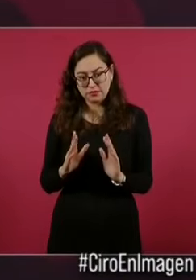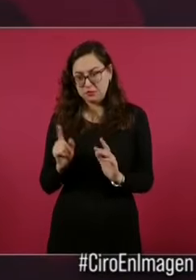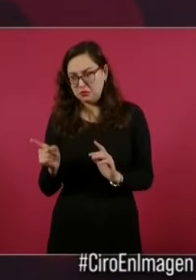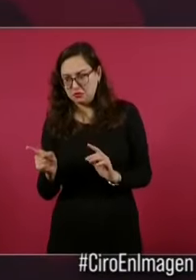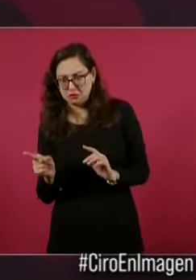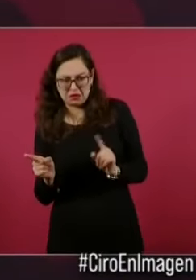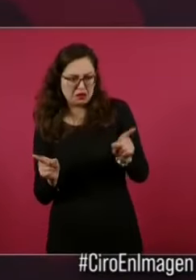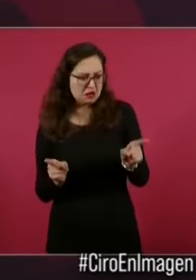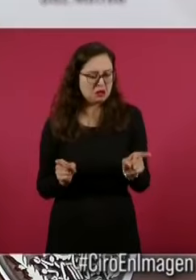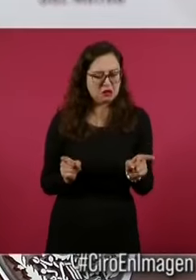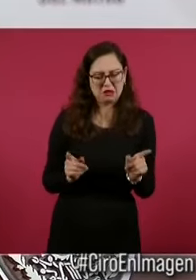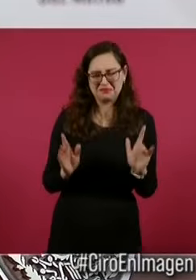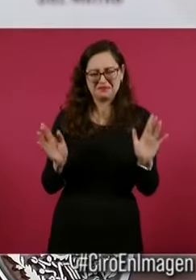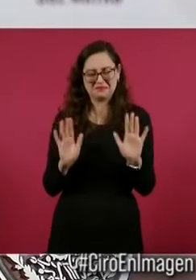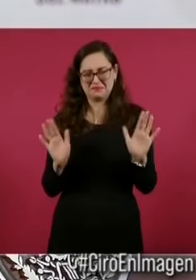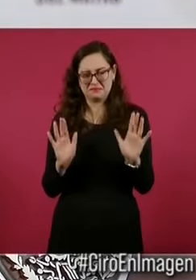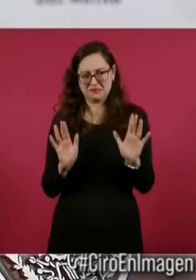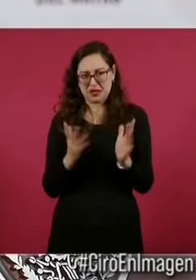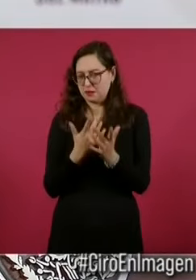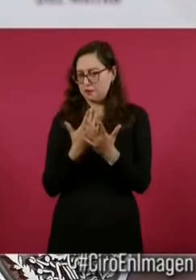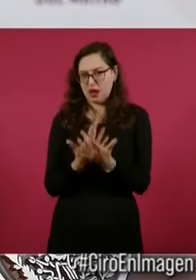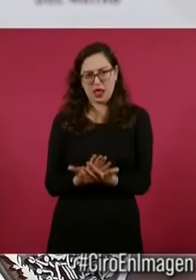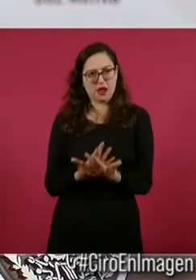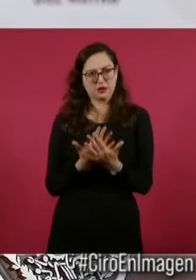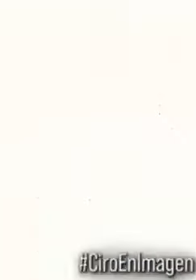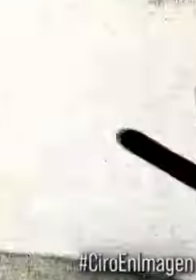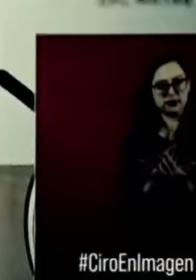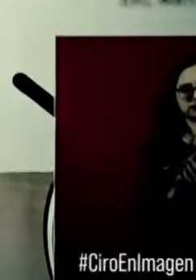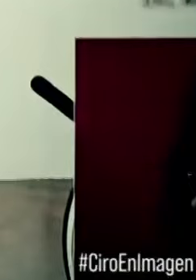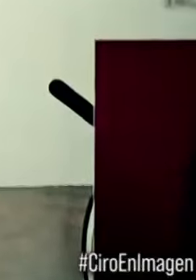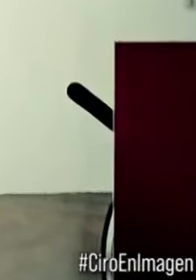ni en un sentido ni en otro, esperar.